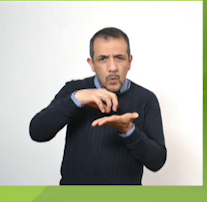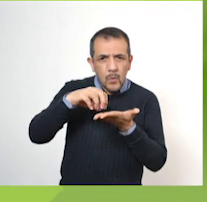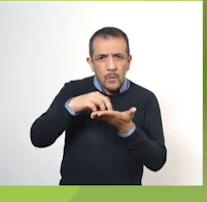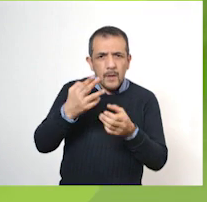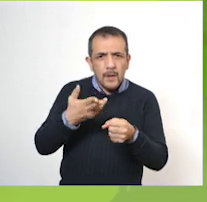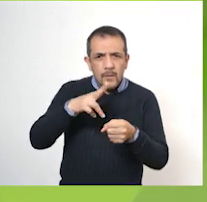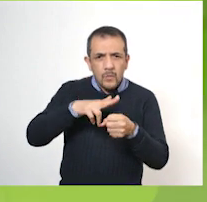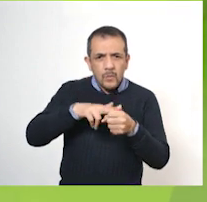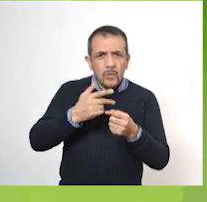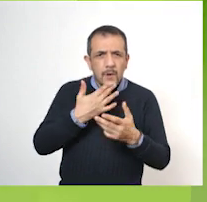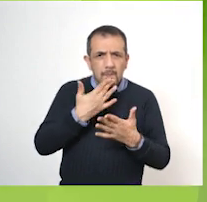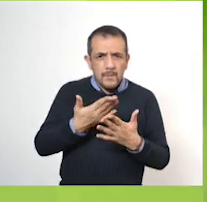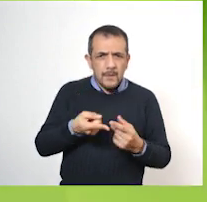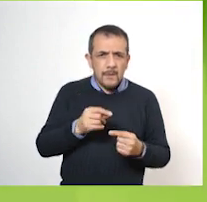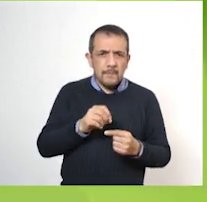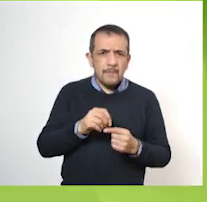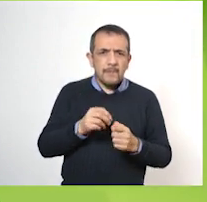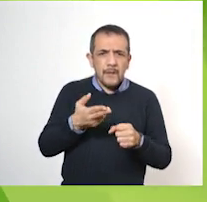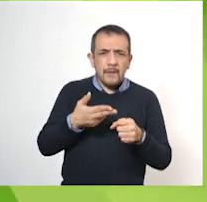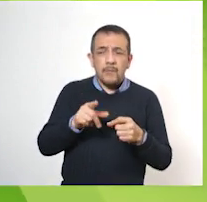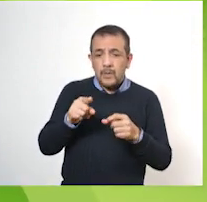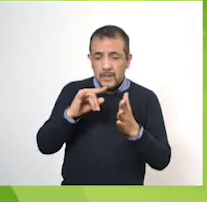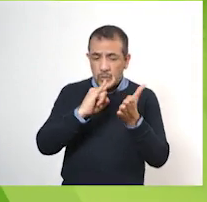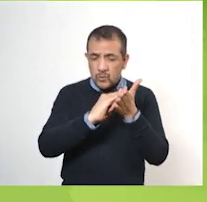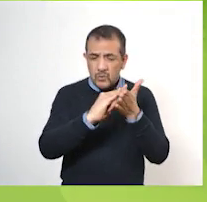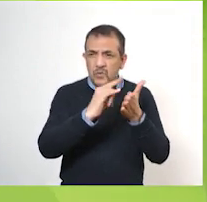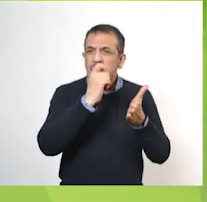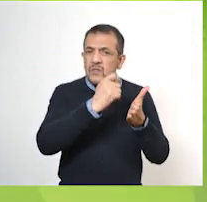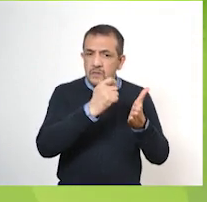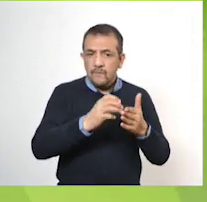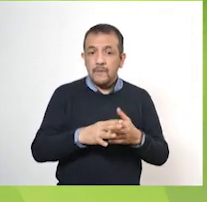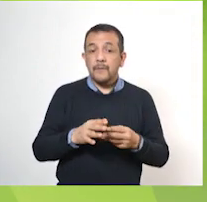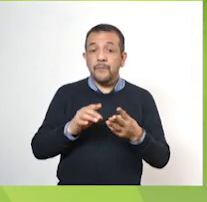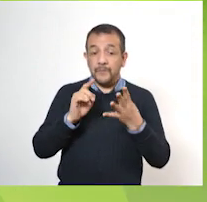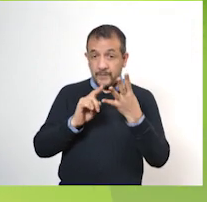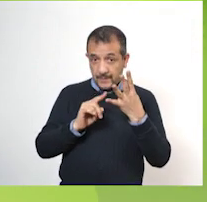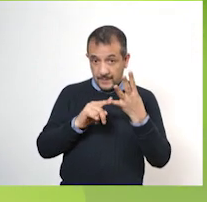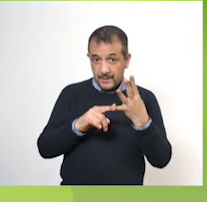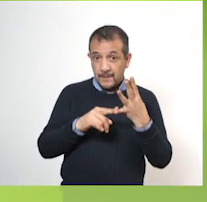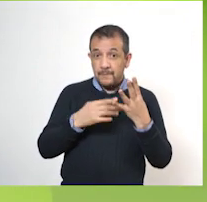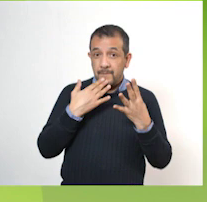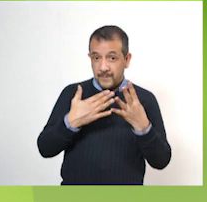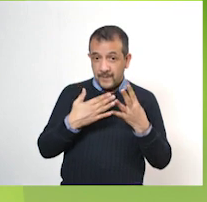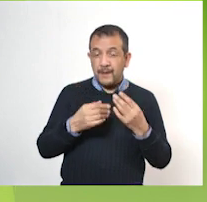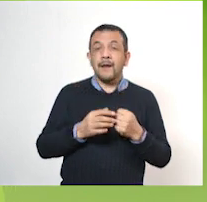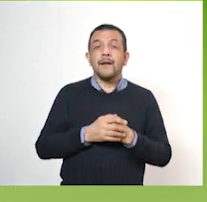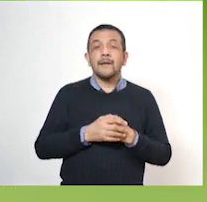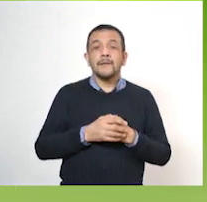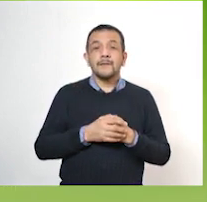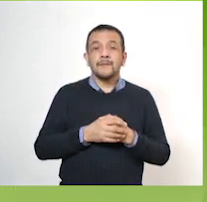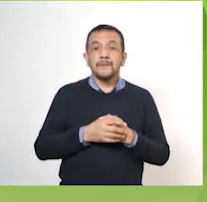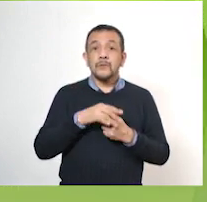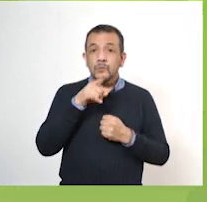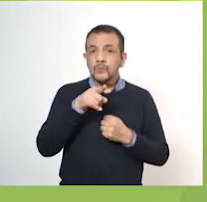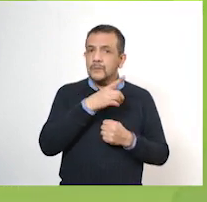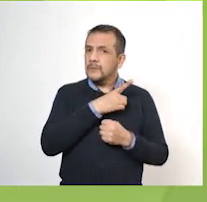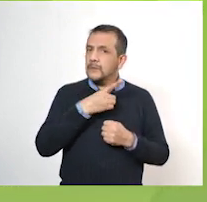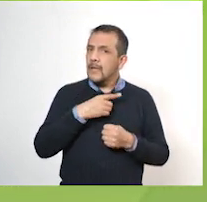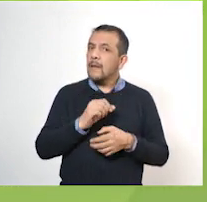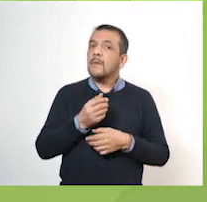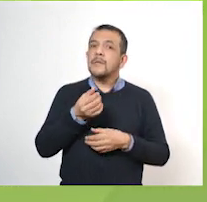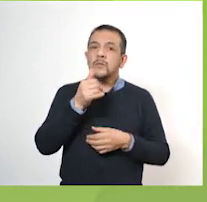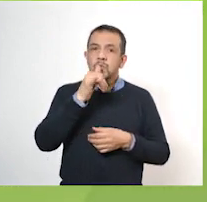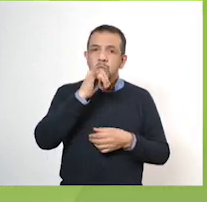naturales y explícales lo que significan los sellos de advertencia. Llévele su cuarta acción.